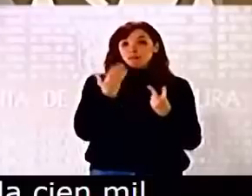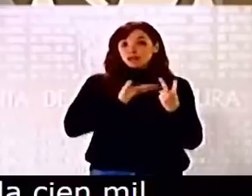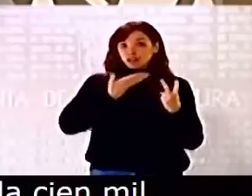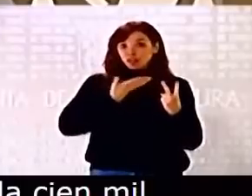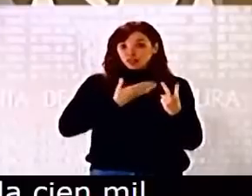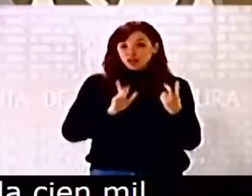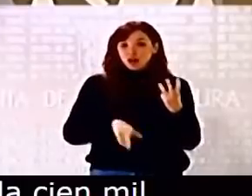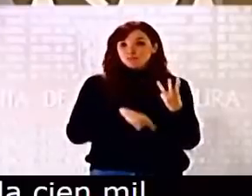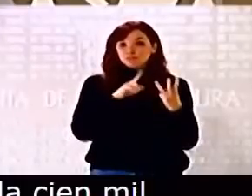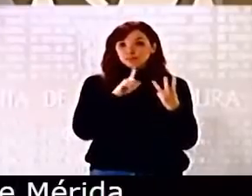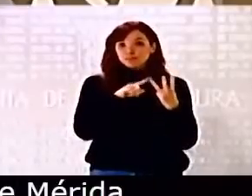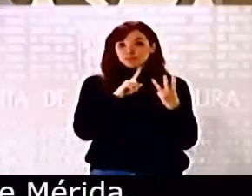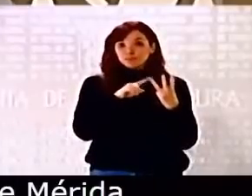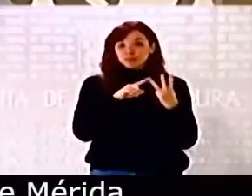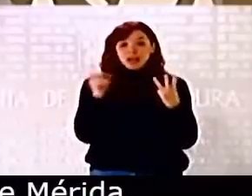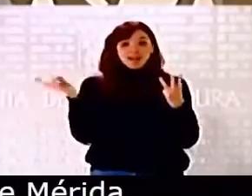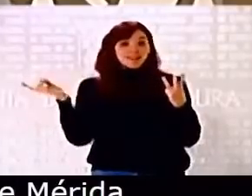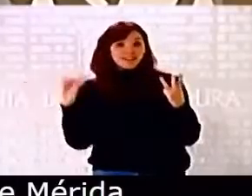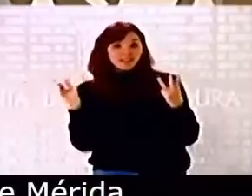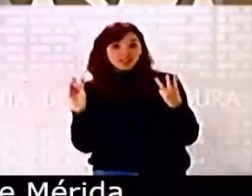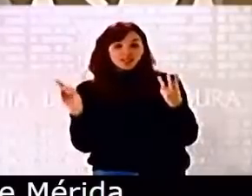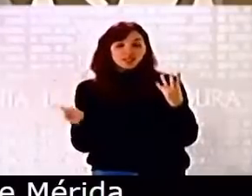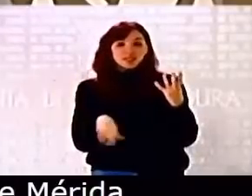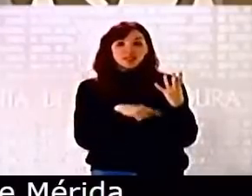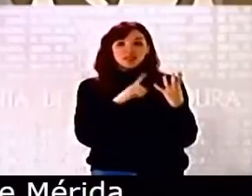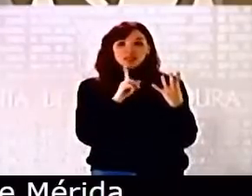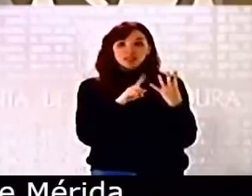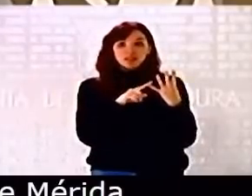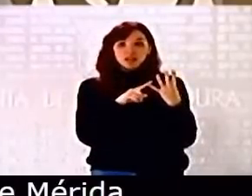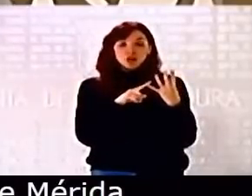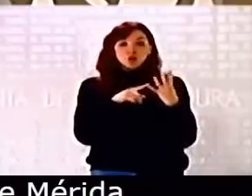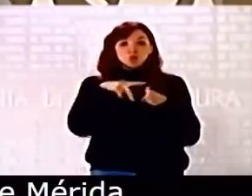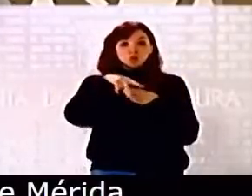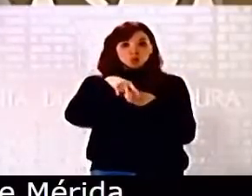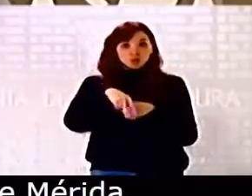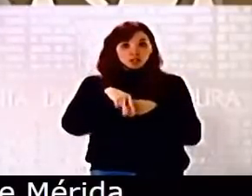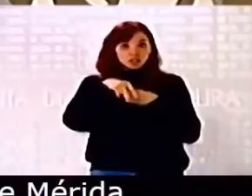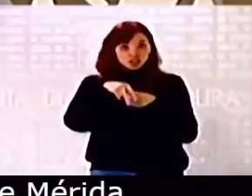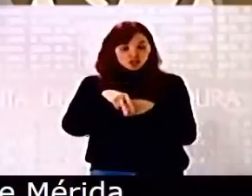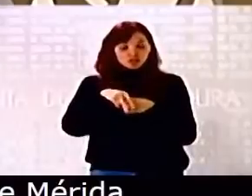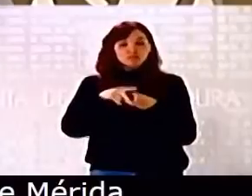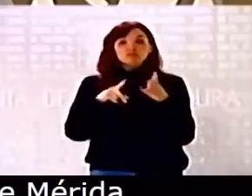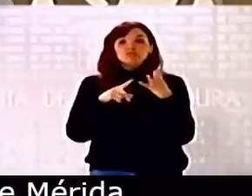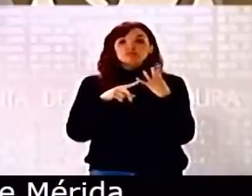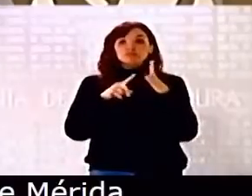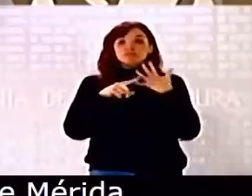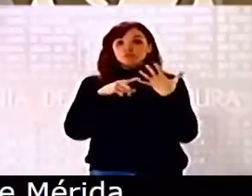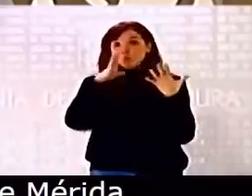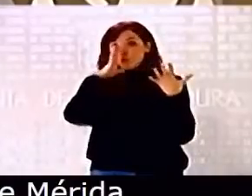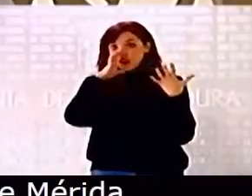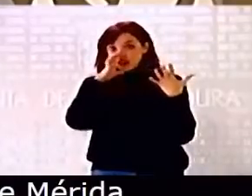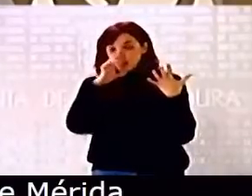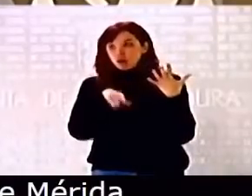Plasencia, Jerez de los Caballeros, Trujillo, Guareña,